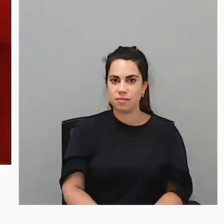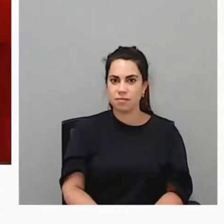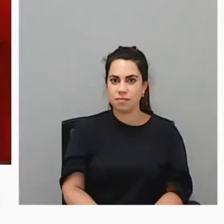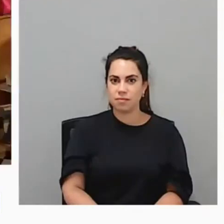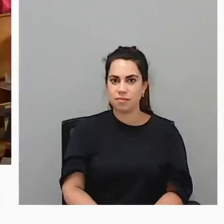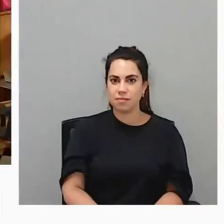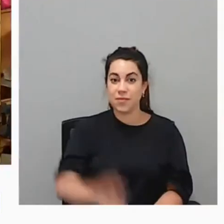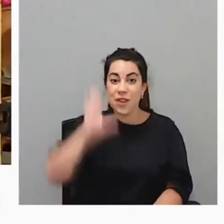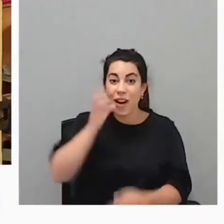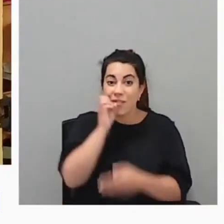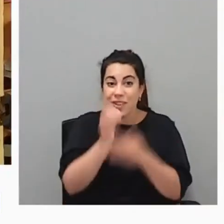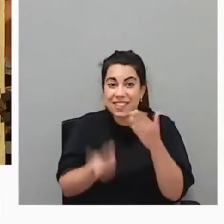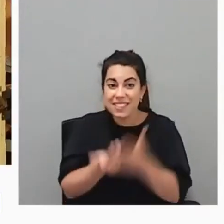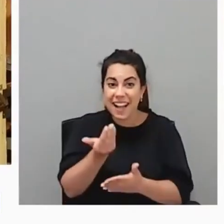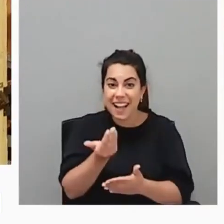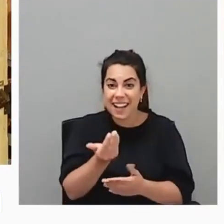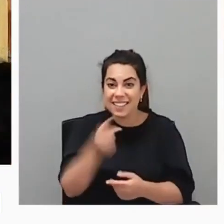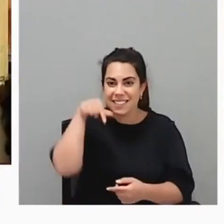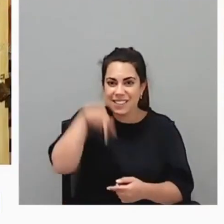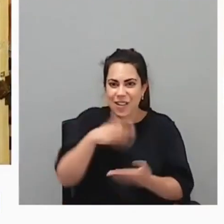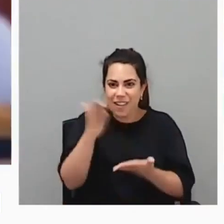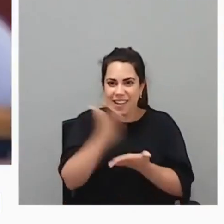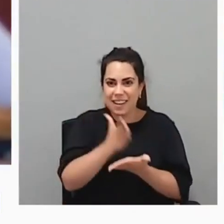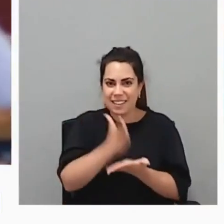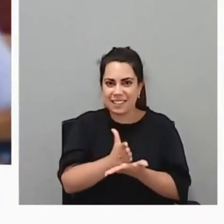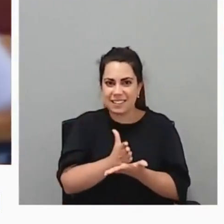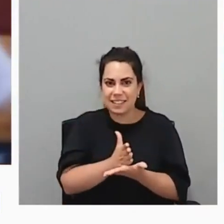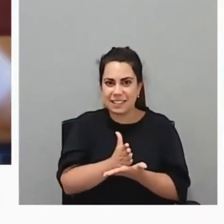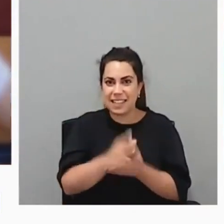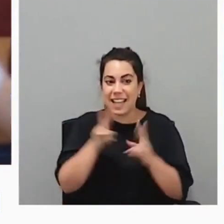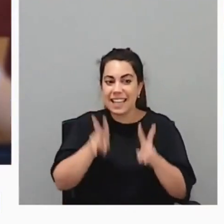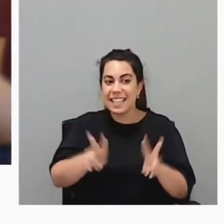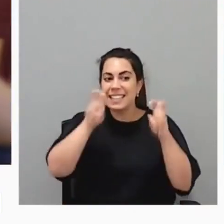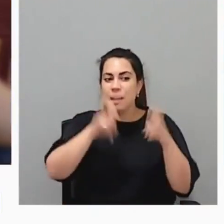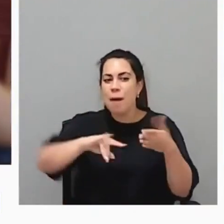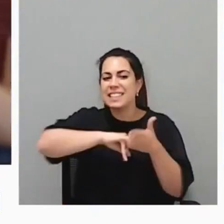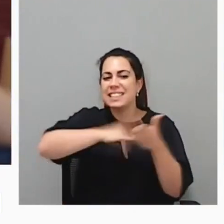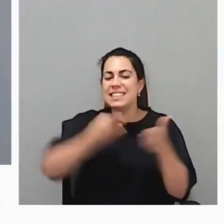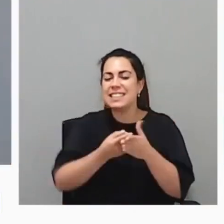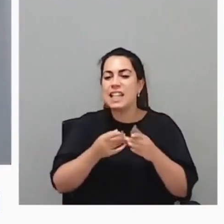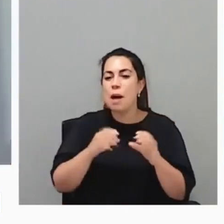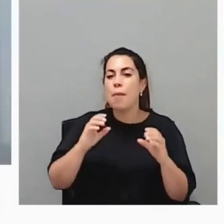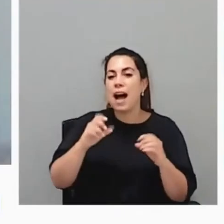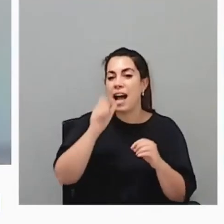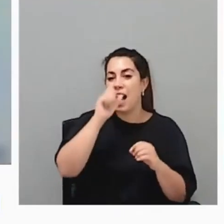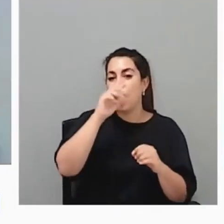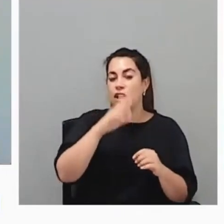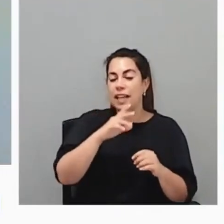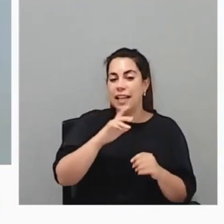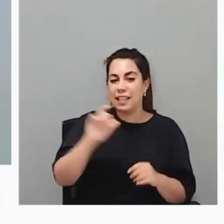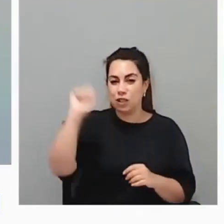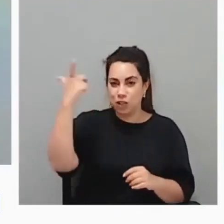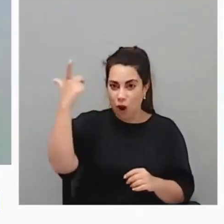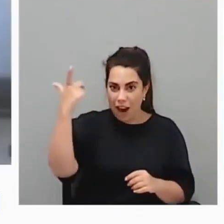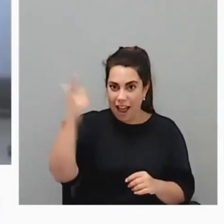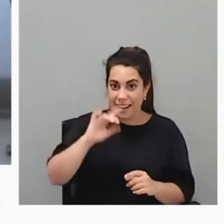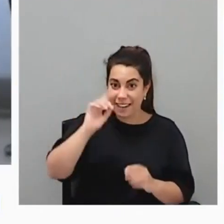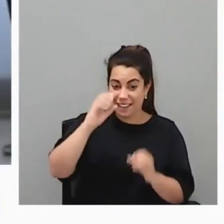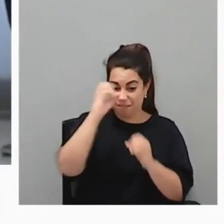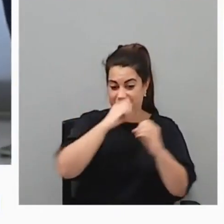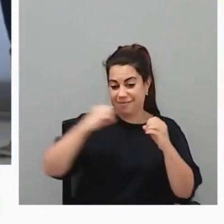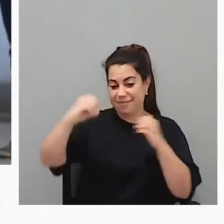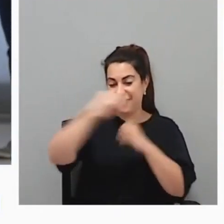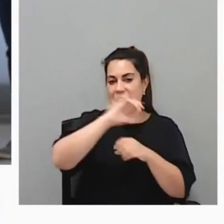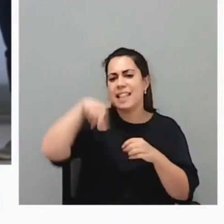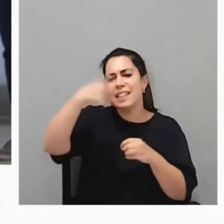Hola, buenos días. Vamos a dar una clase sobre el sistema solar y después vamos a visitar el